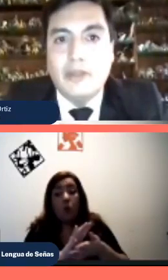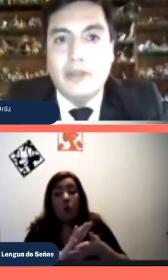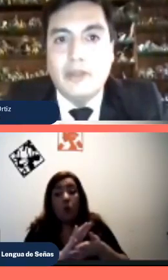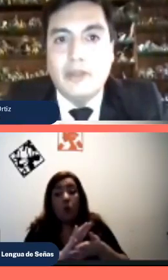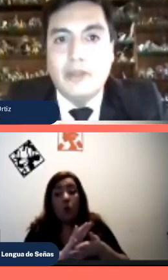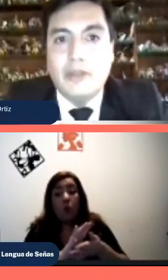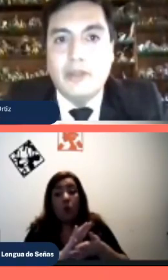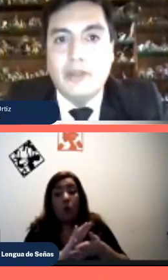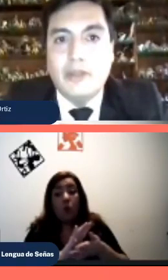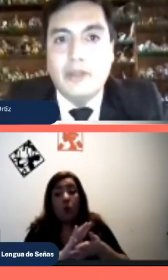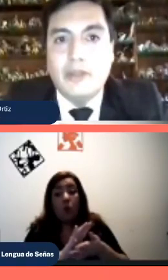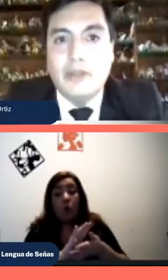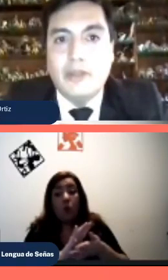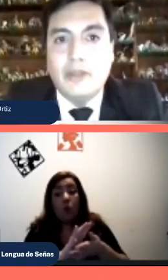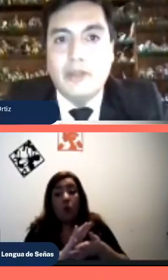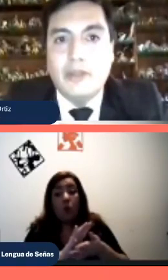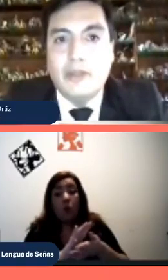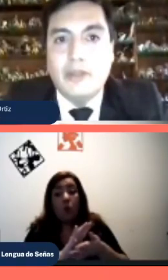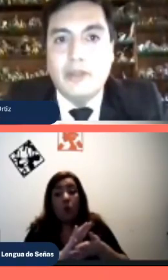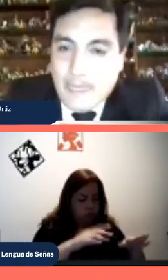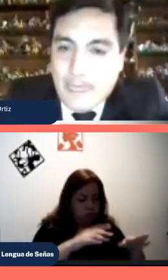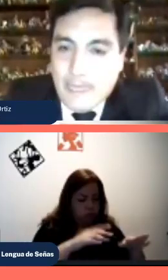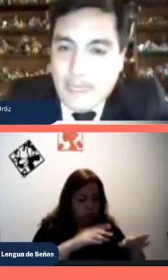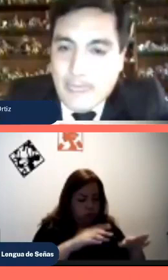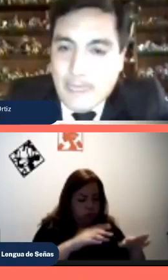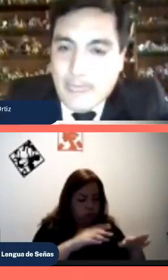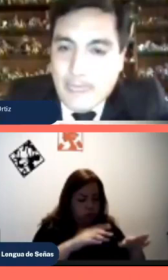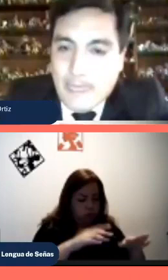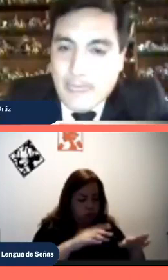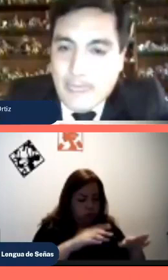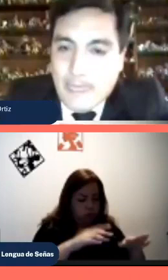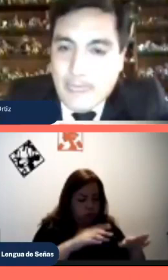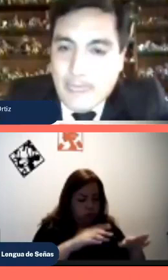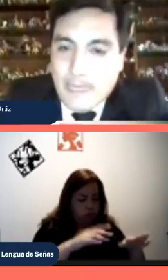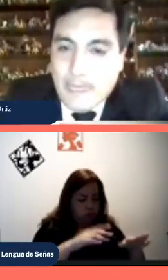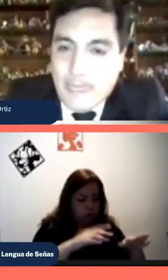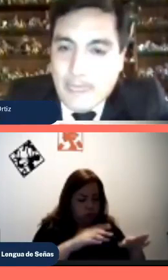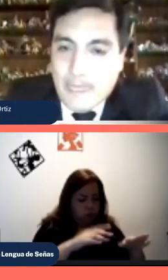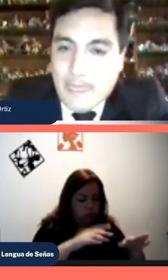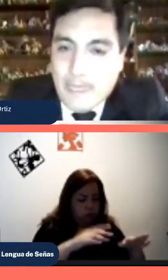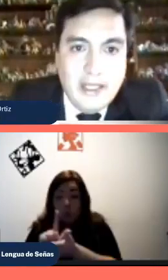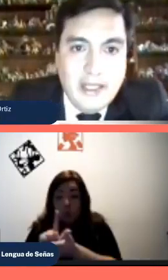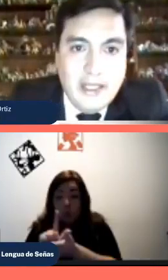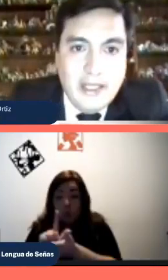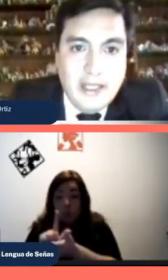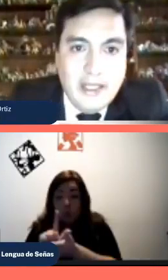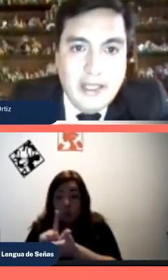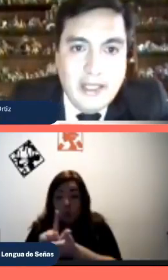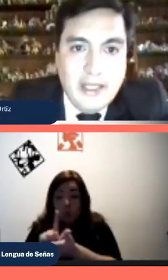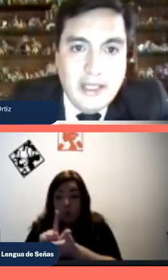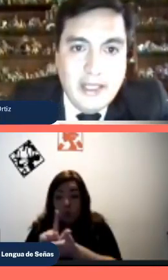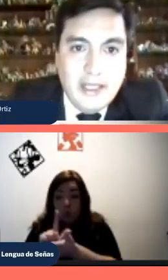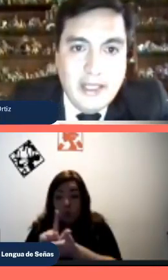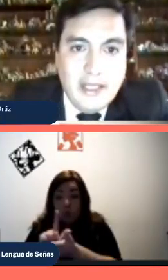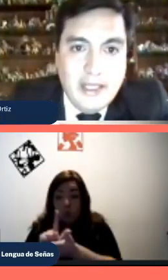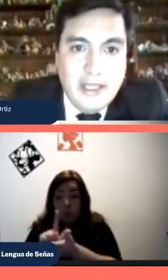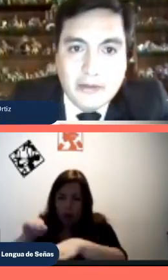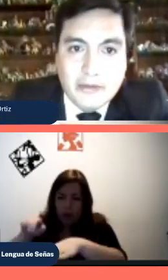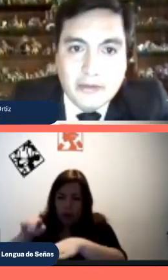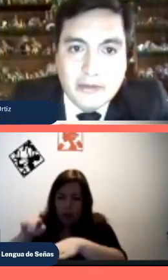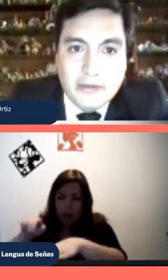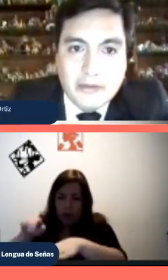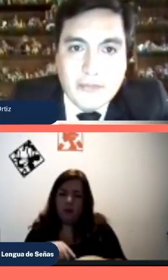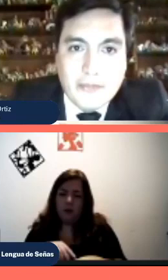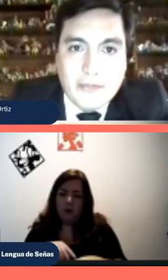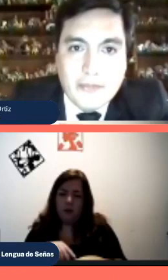rica en ambos tipos de patrimonio. Otro lugar con huella que podemos encontrar en Chile, bueno, aquí tenemos otras huellas de